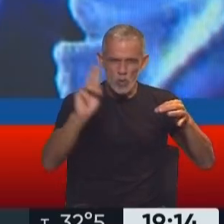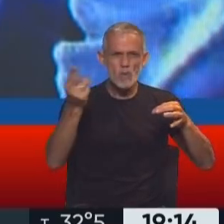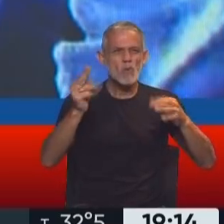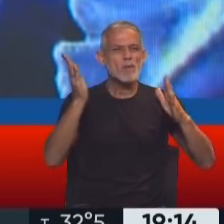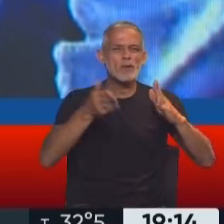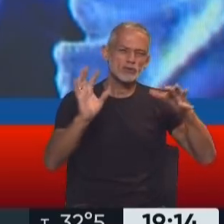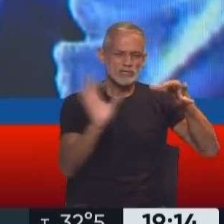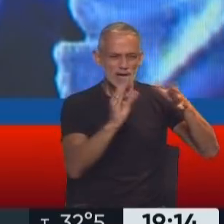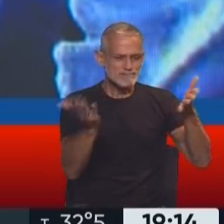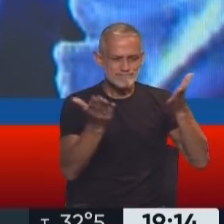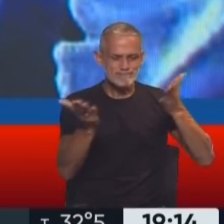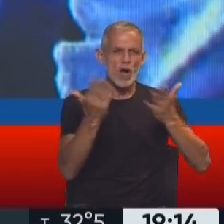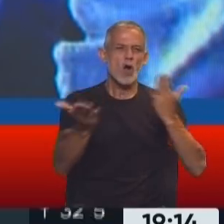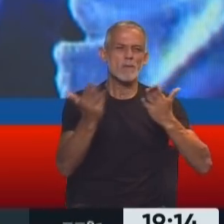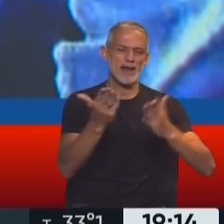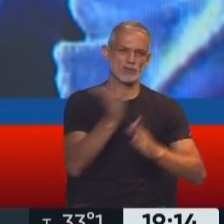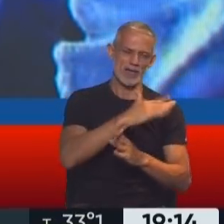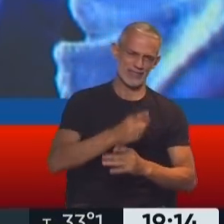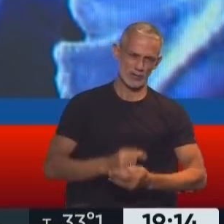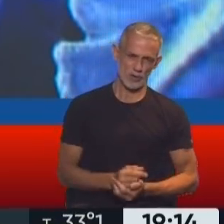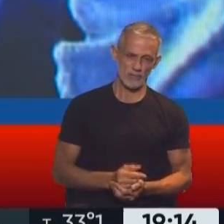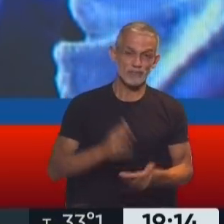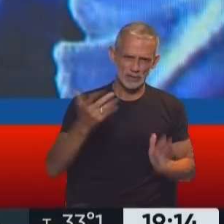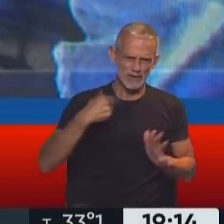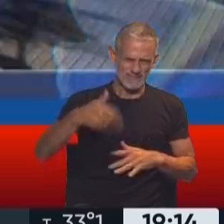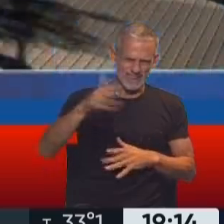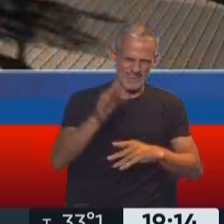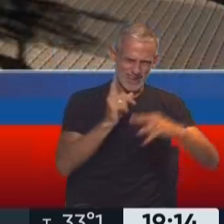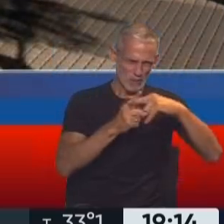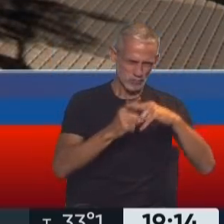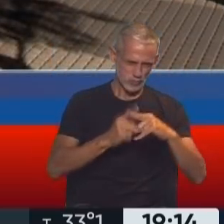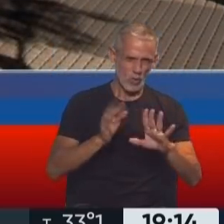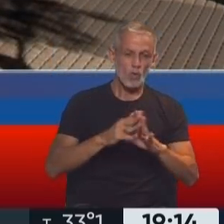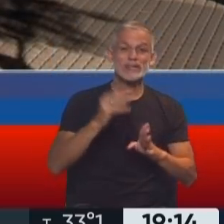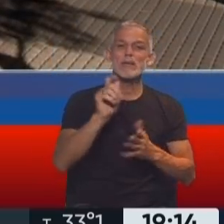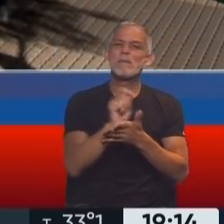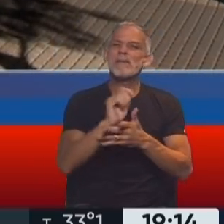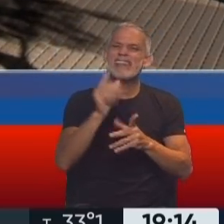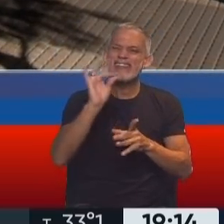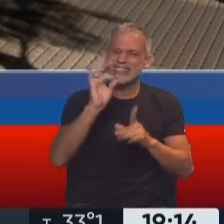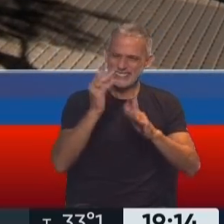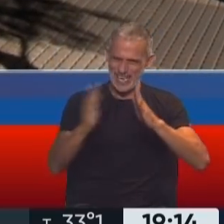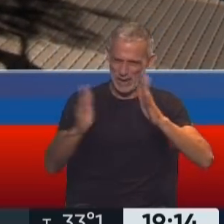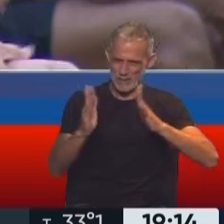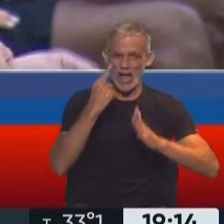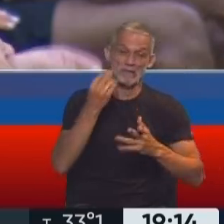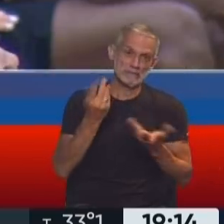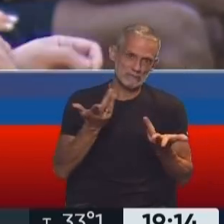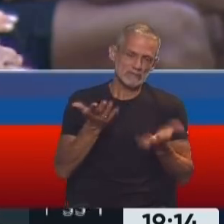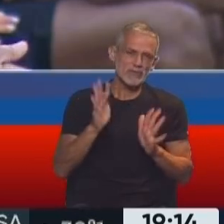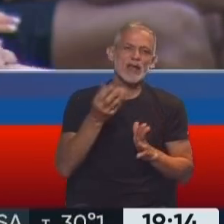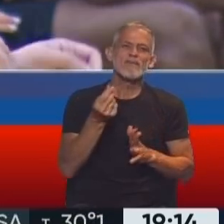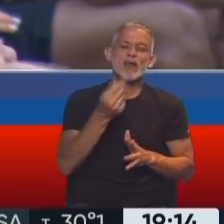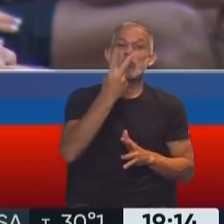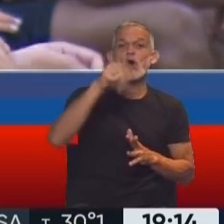baja con respecto a las anteriores olas. Mire, prometo sacarle la tasa de letalidad del mes de diciembre. Está bien. Como para hacer un valor. El valor ese